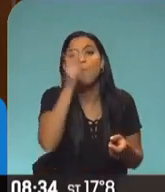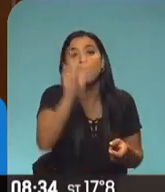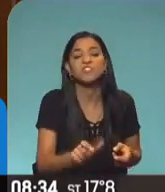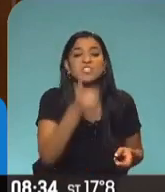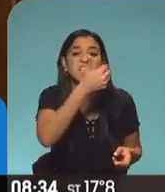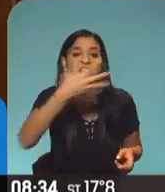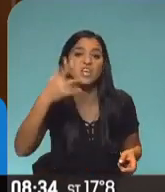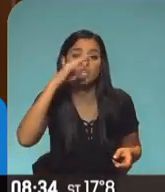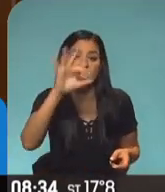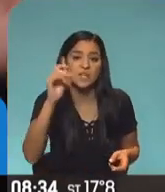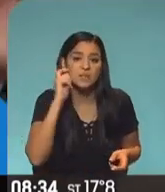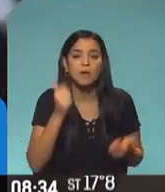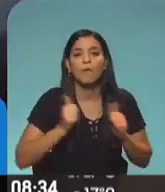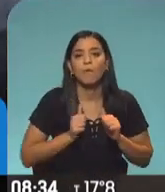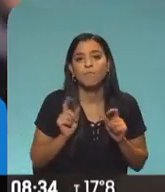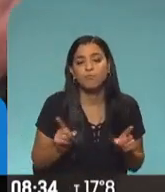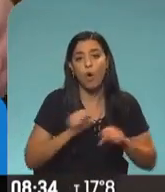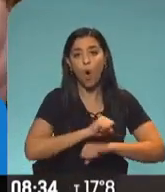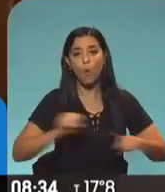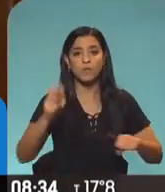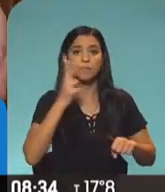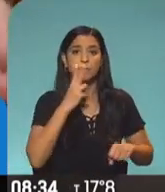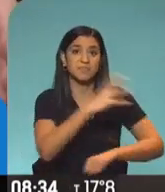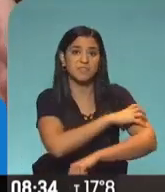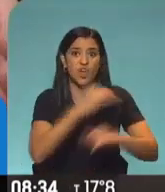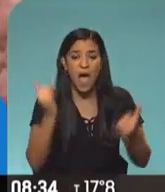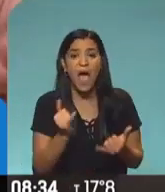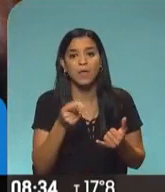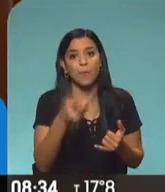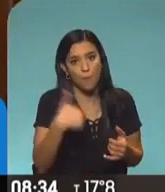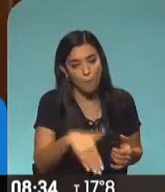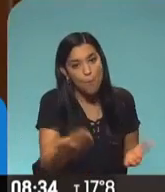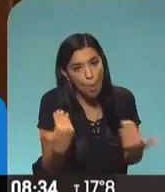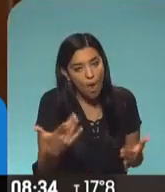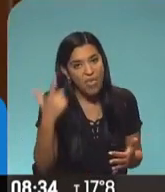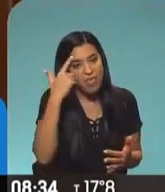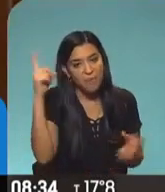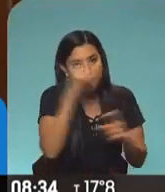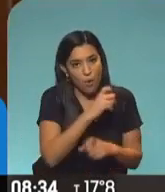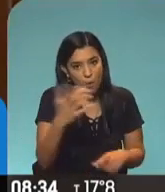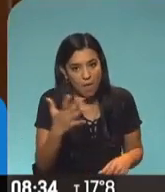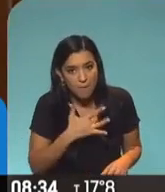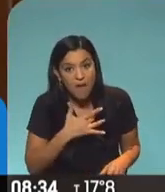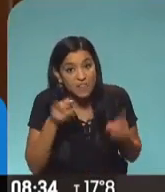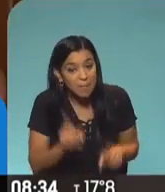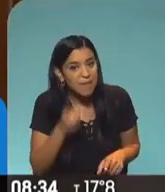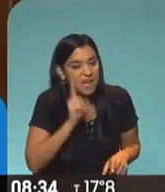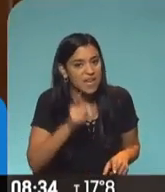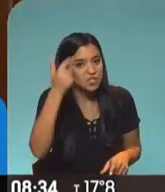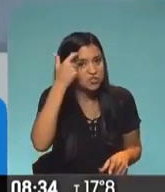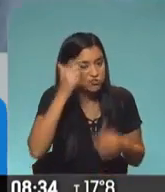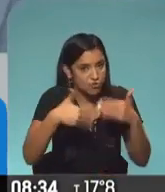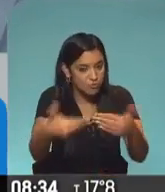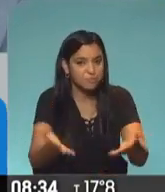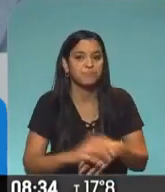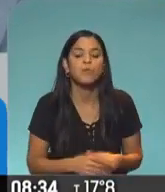65, 70 años, muy sedentaria, obesa, que fuma, hipertensa, va a poder tener trastornos cardiovasculares y también está en riesgo de desarrollar